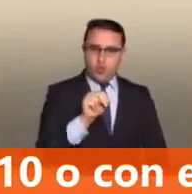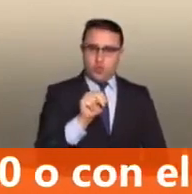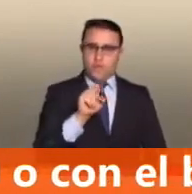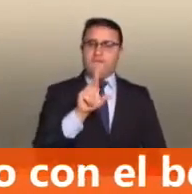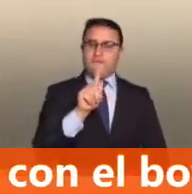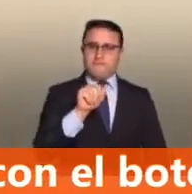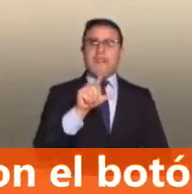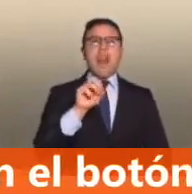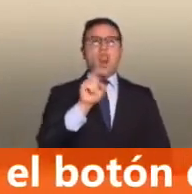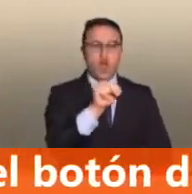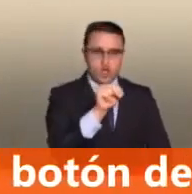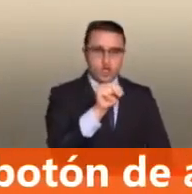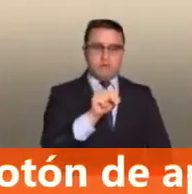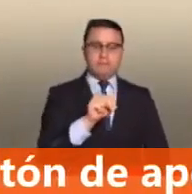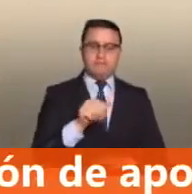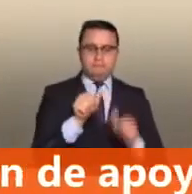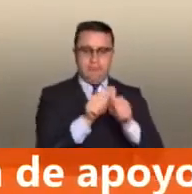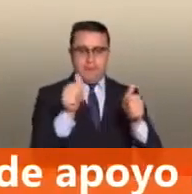Fallon,